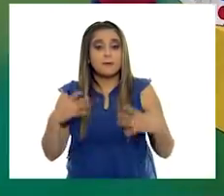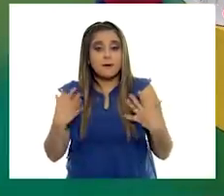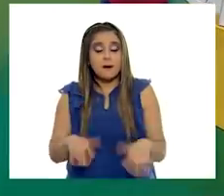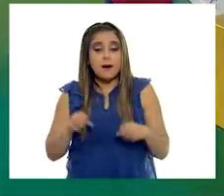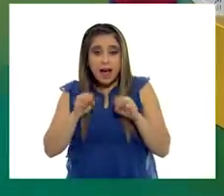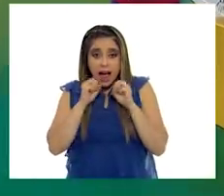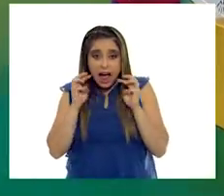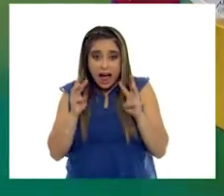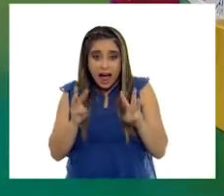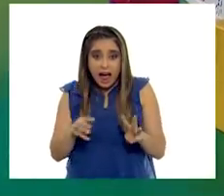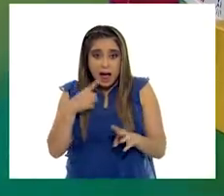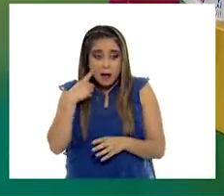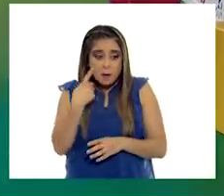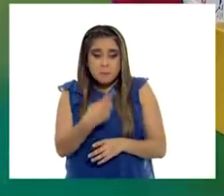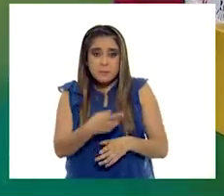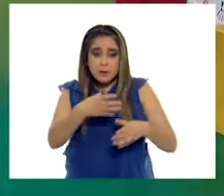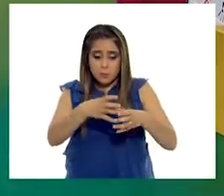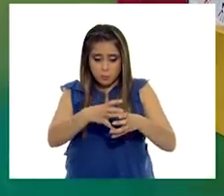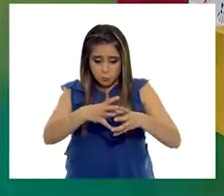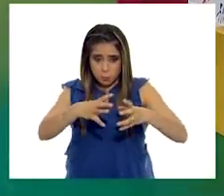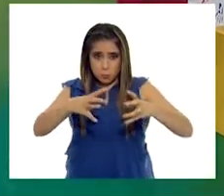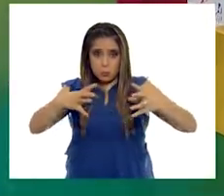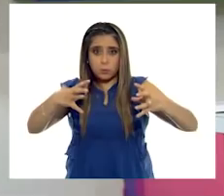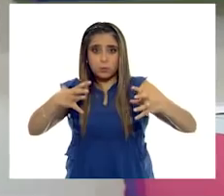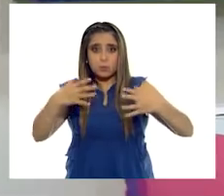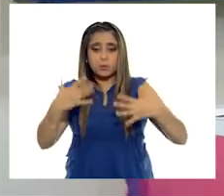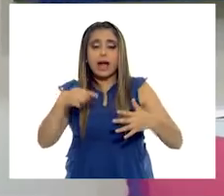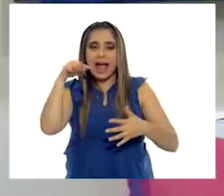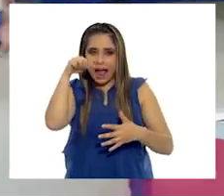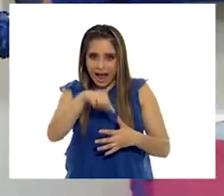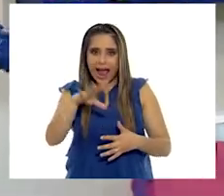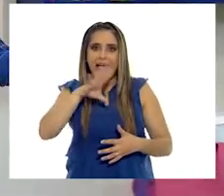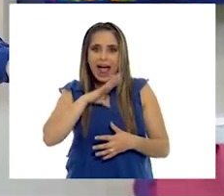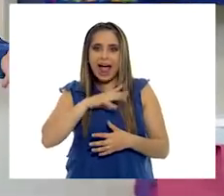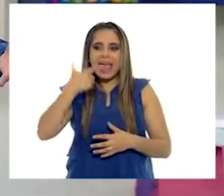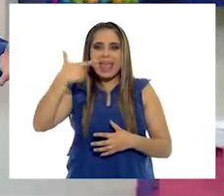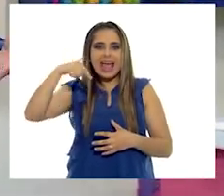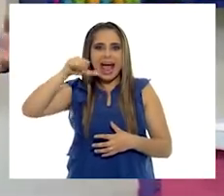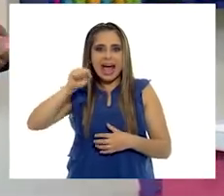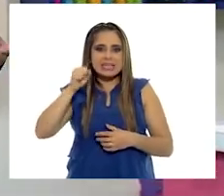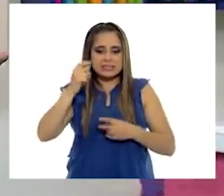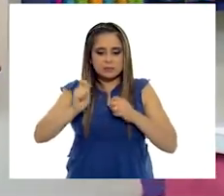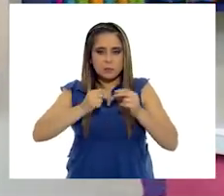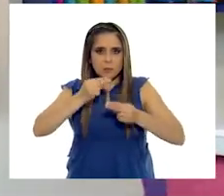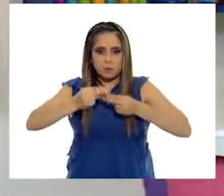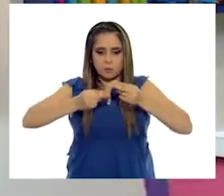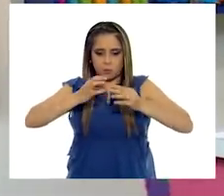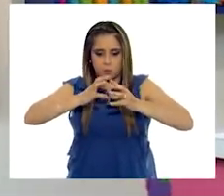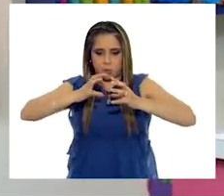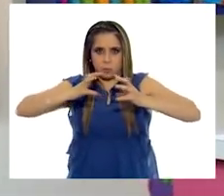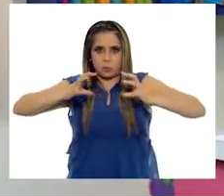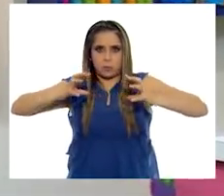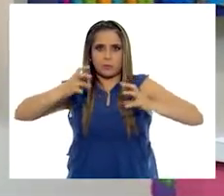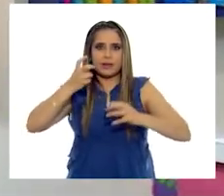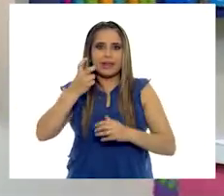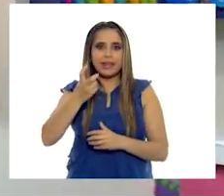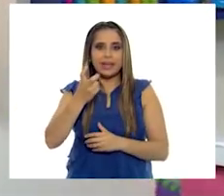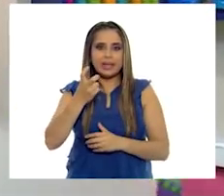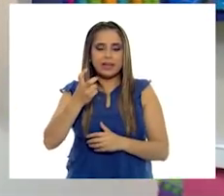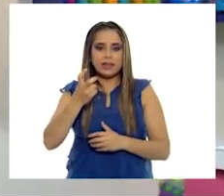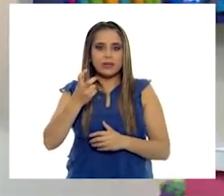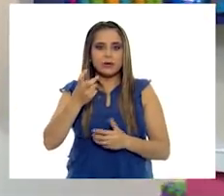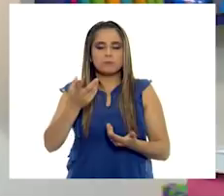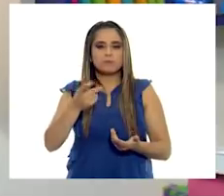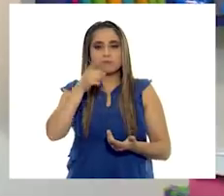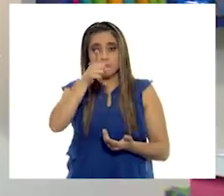¡Wow! ¿Vio cómo se hizo la bolsa? Se infló, es decir, hay un gas ahí que se está expandiendo. Exacto. Pero no lo pudimos